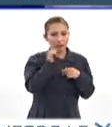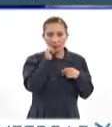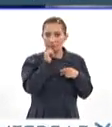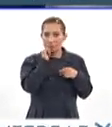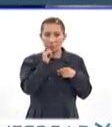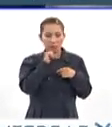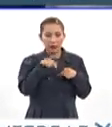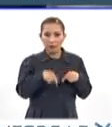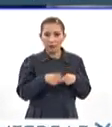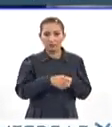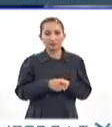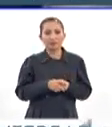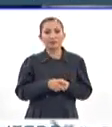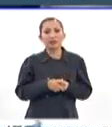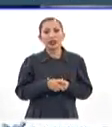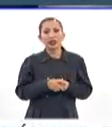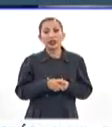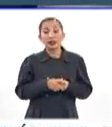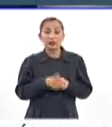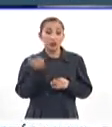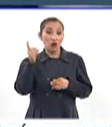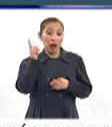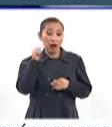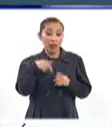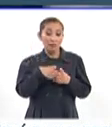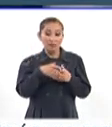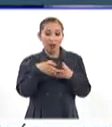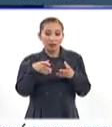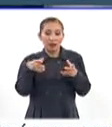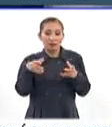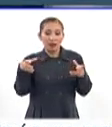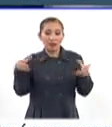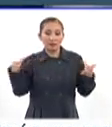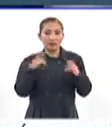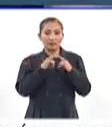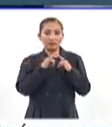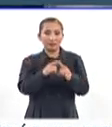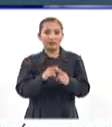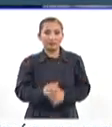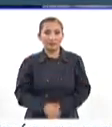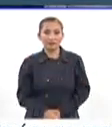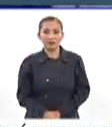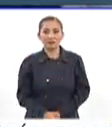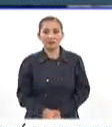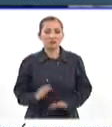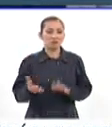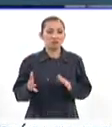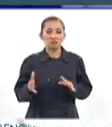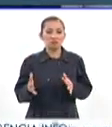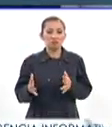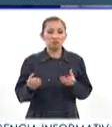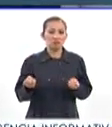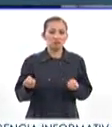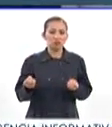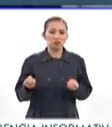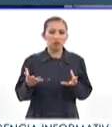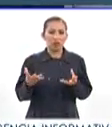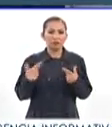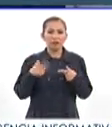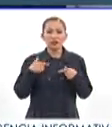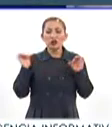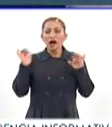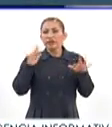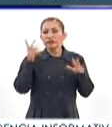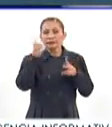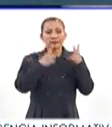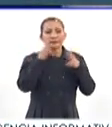lo hemos tenido y pues que siga creciendo esta feria, ¿no? Más o menos cuántos